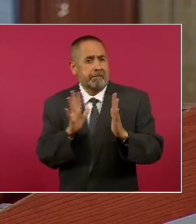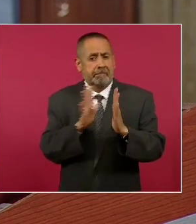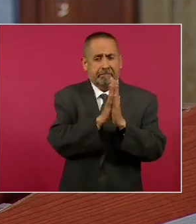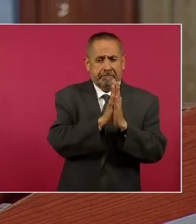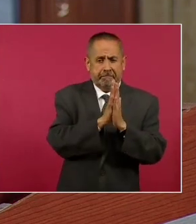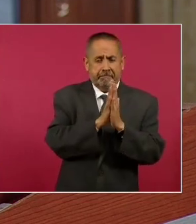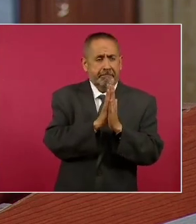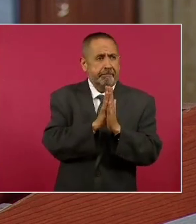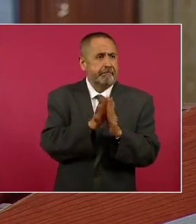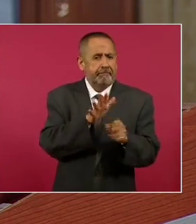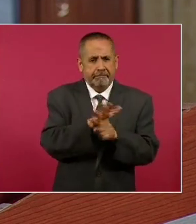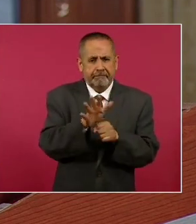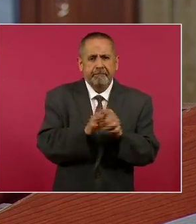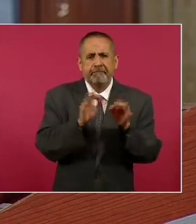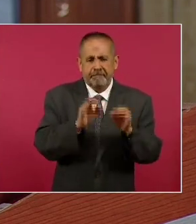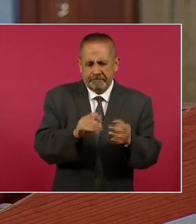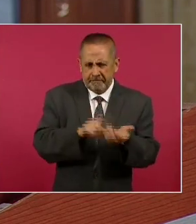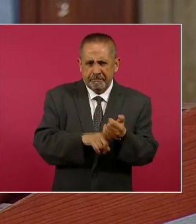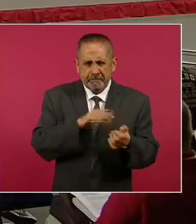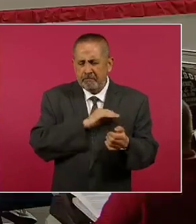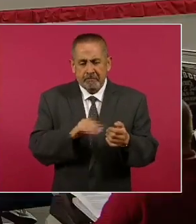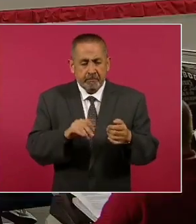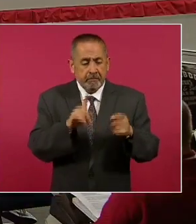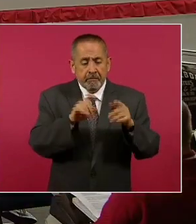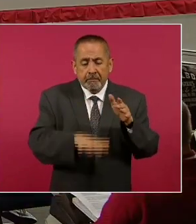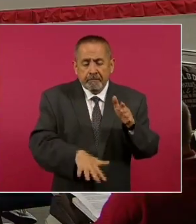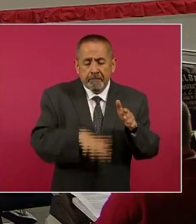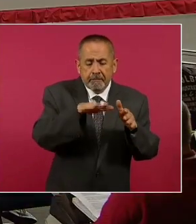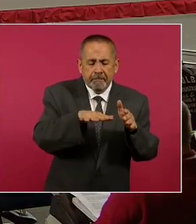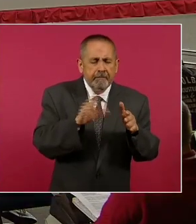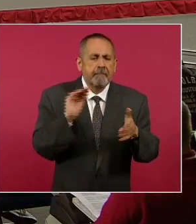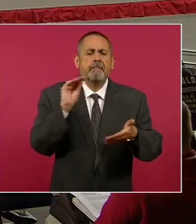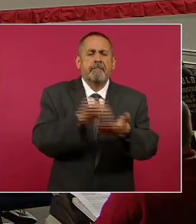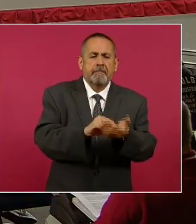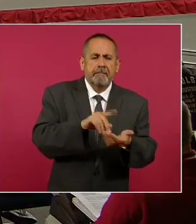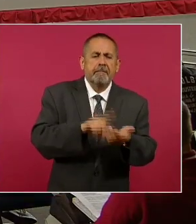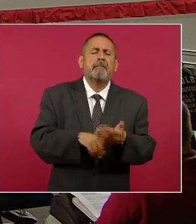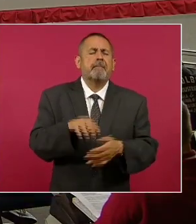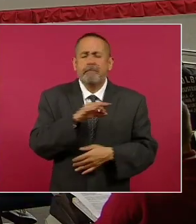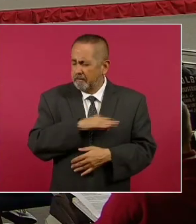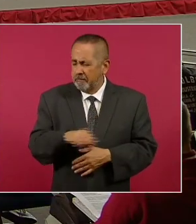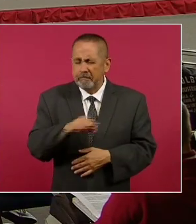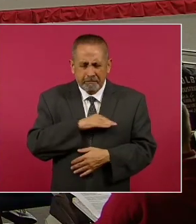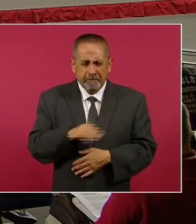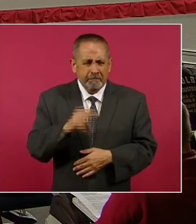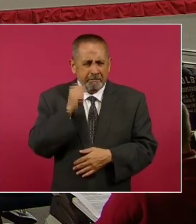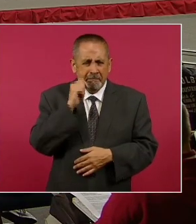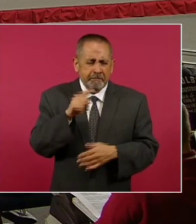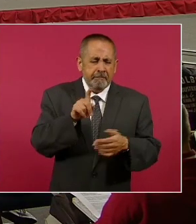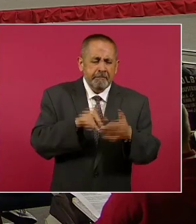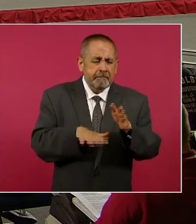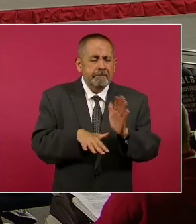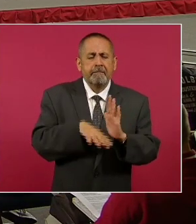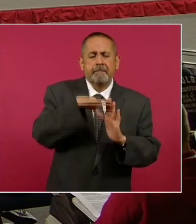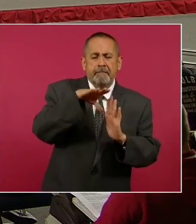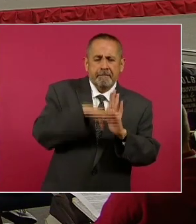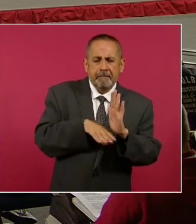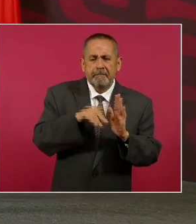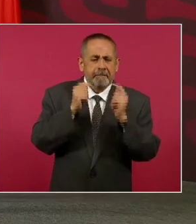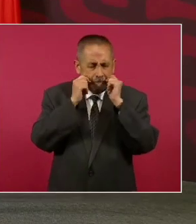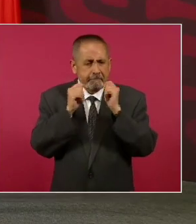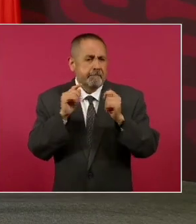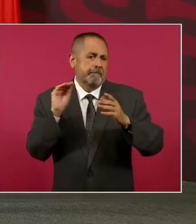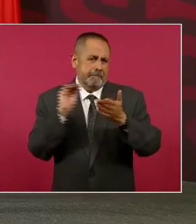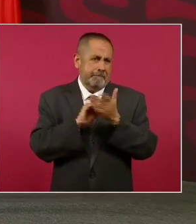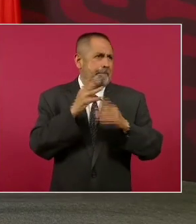en la parte inundada de la presa. Quiere decir que independientemente del nivel de almacenamiento que tenga la